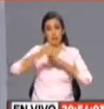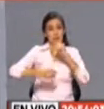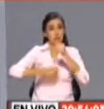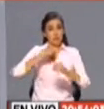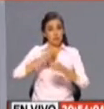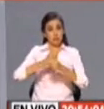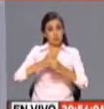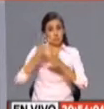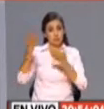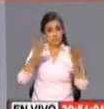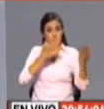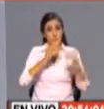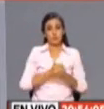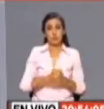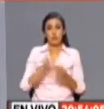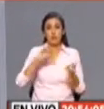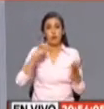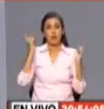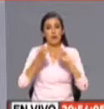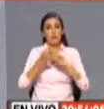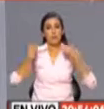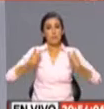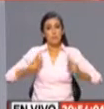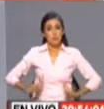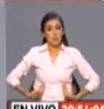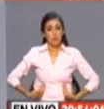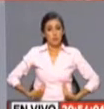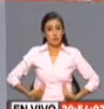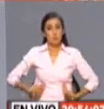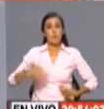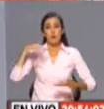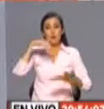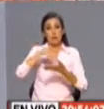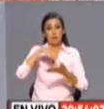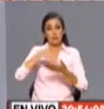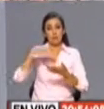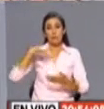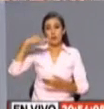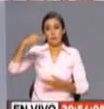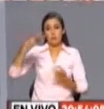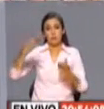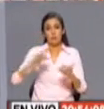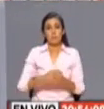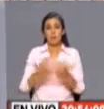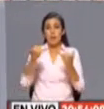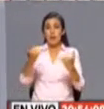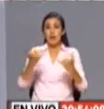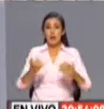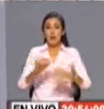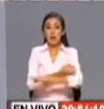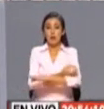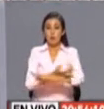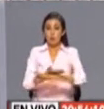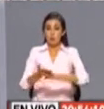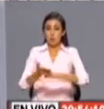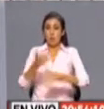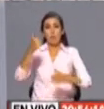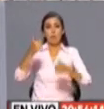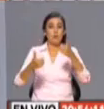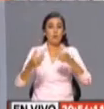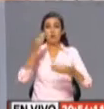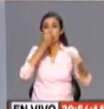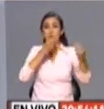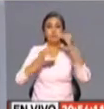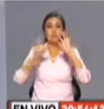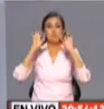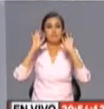secundaria? Un periodo de cambios físicos, además académicos y de comportamiento también. Ahora les contamos en Telediario cuál es la